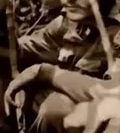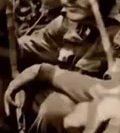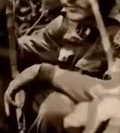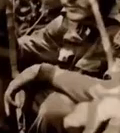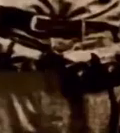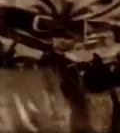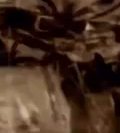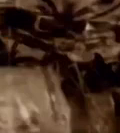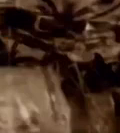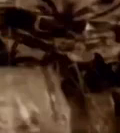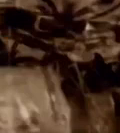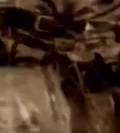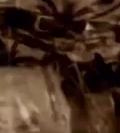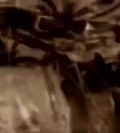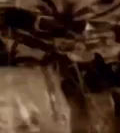instrucciones, mapa y mucho